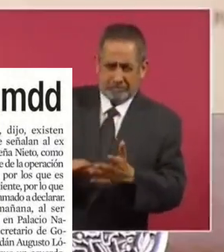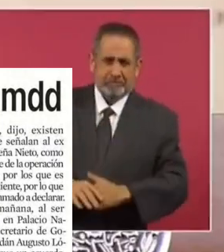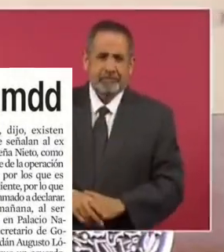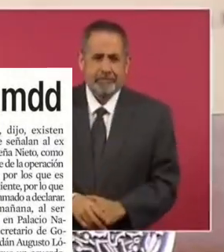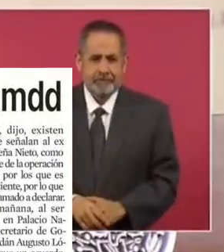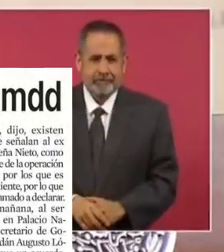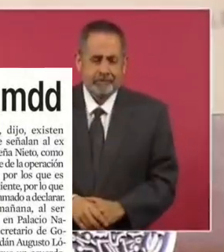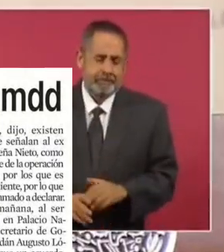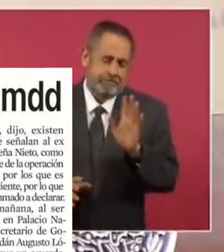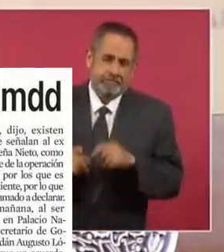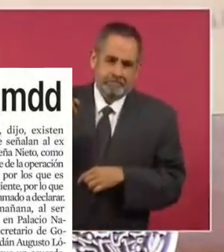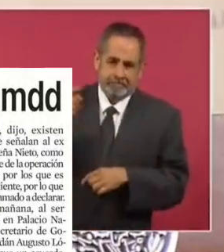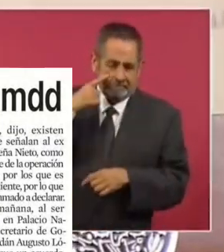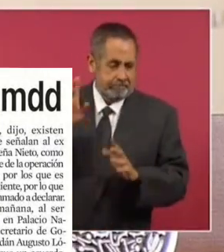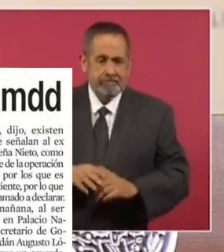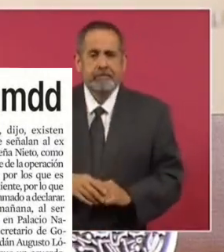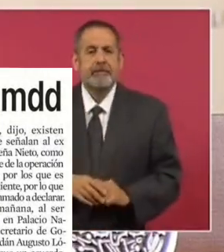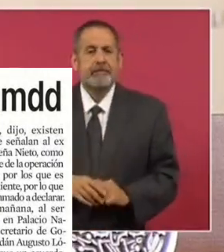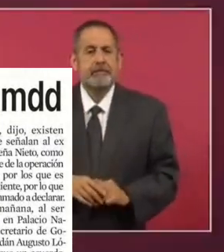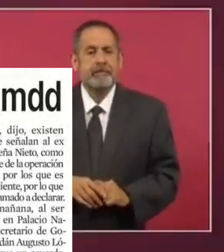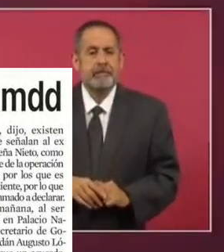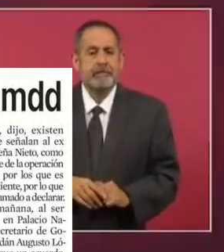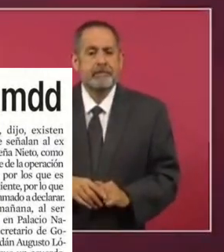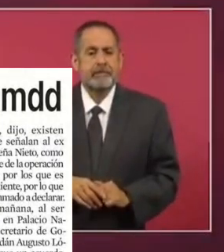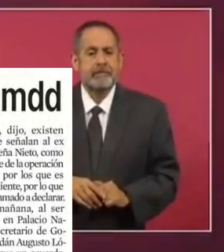Pues eso lo tiene que ver los